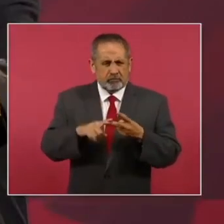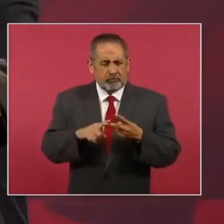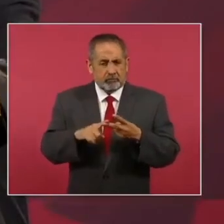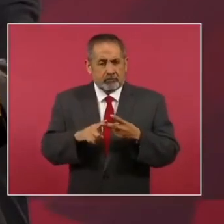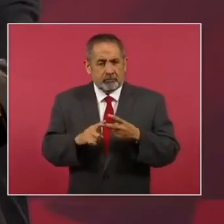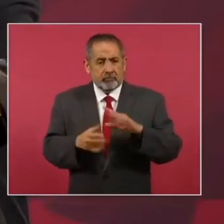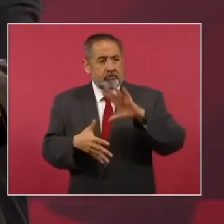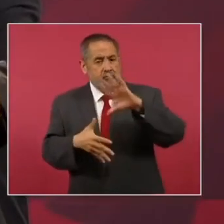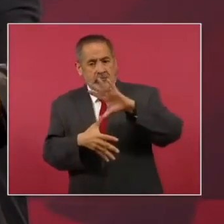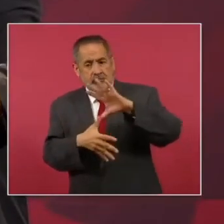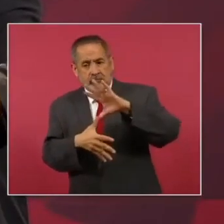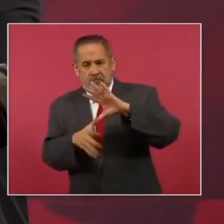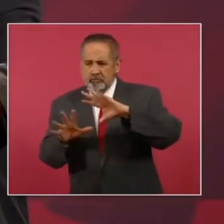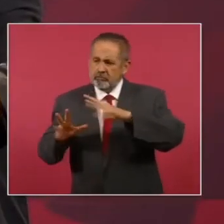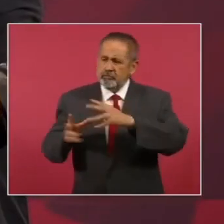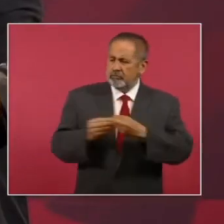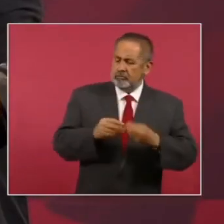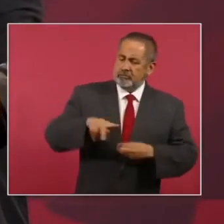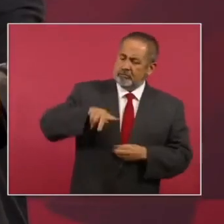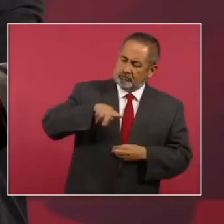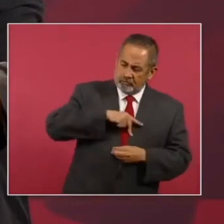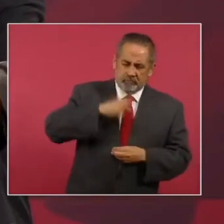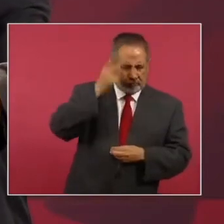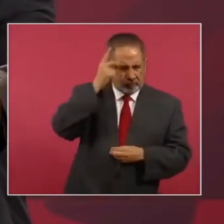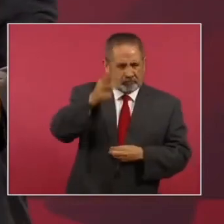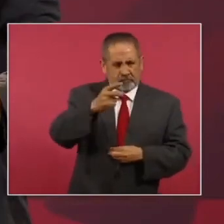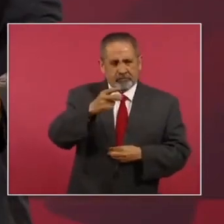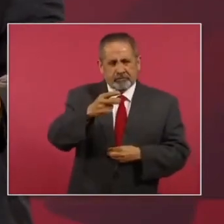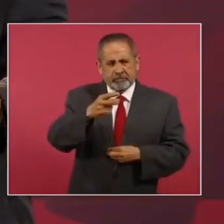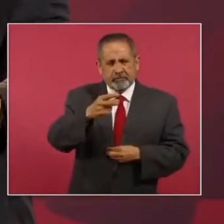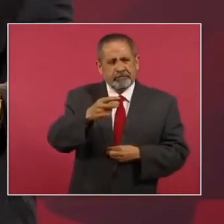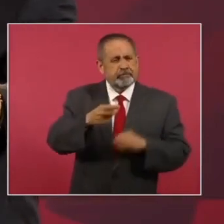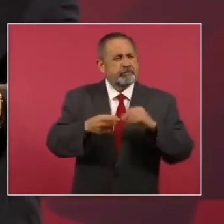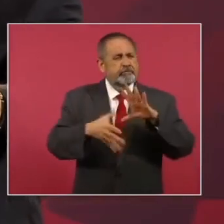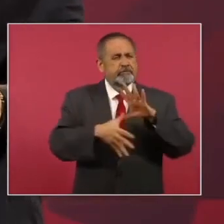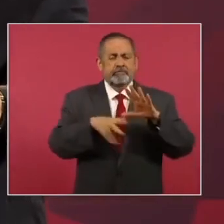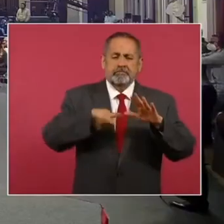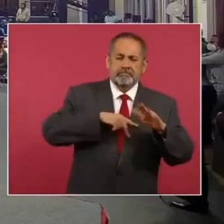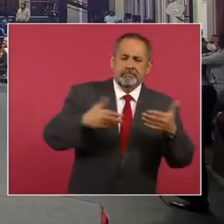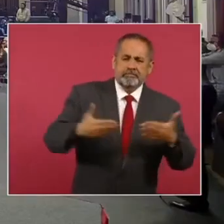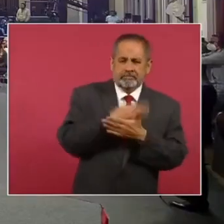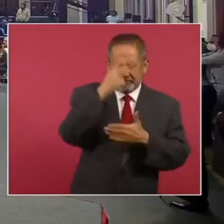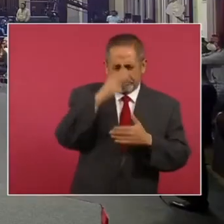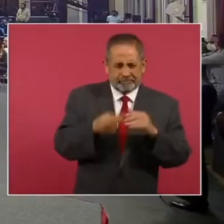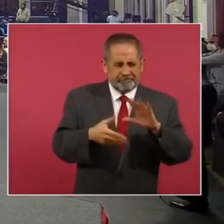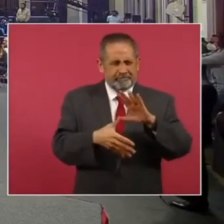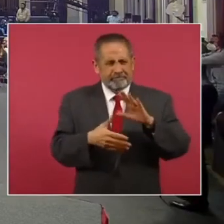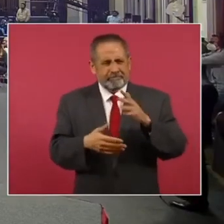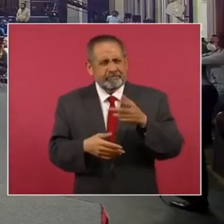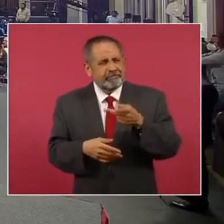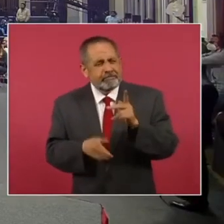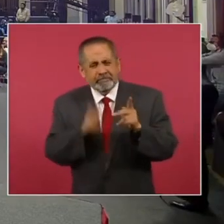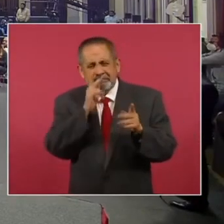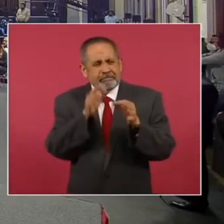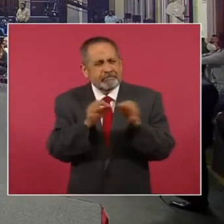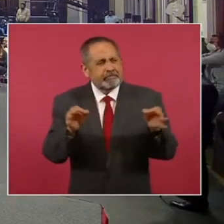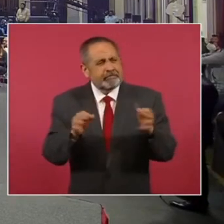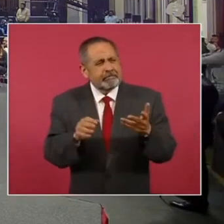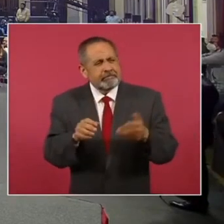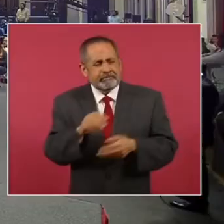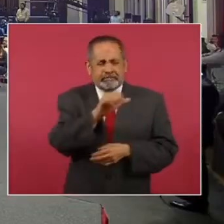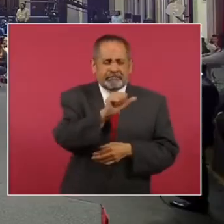América para los americanos. Desde el enunciado principal,